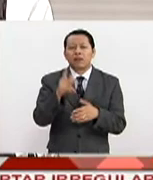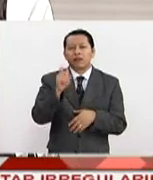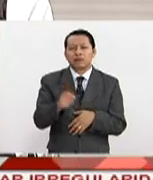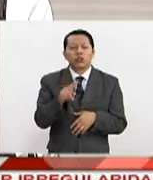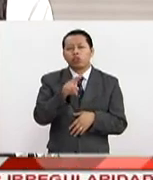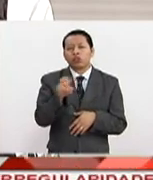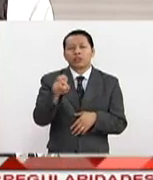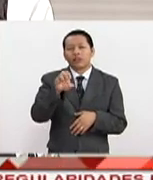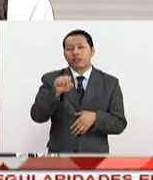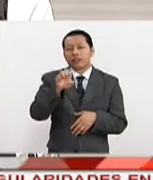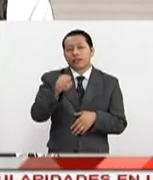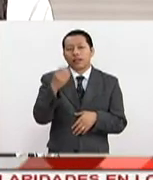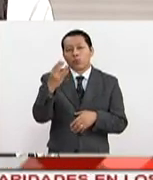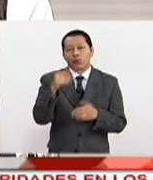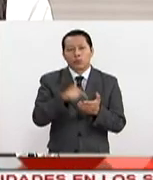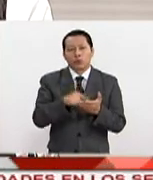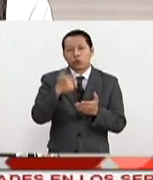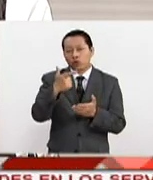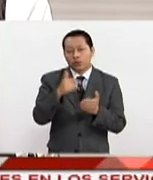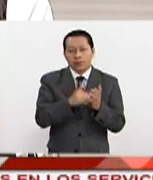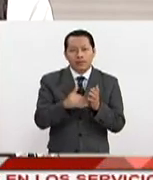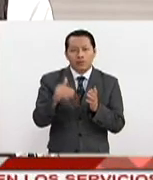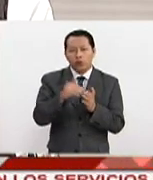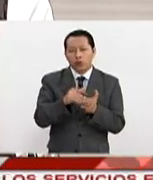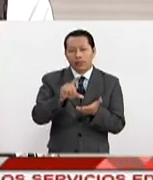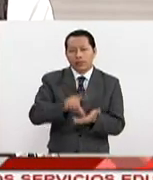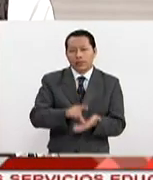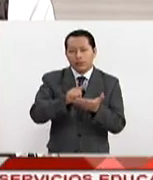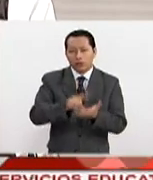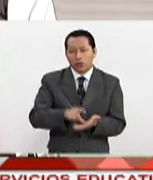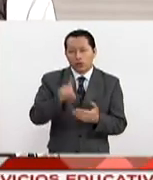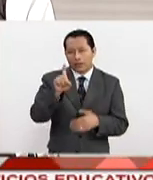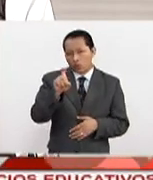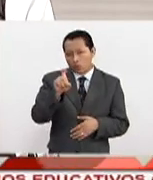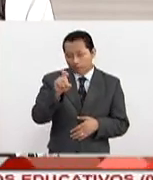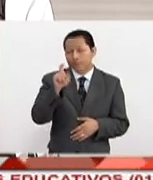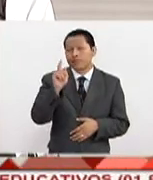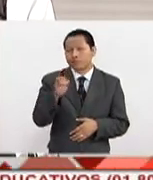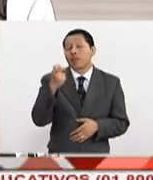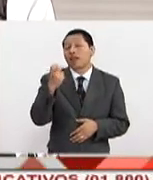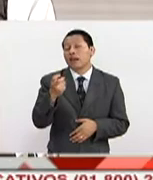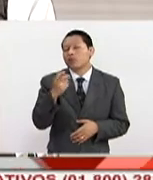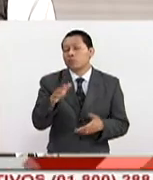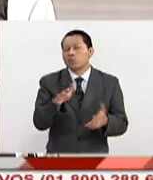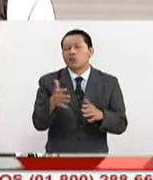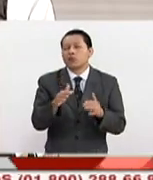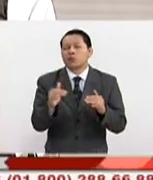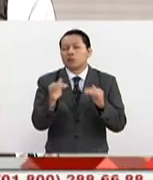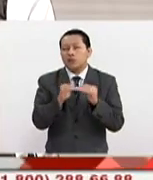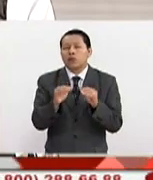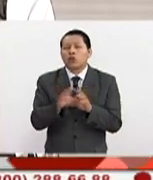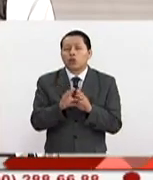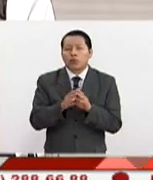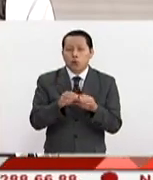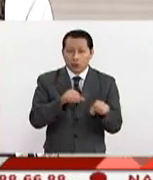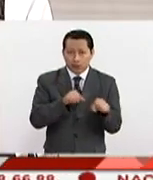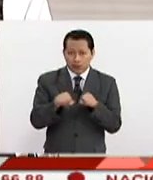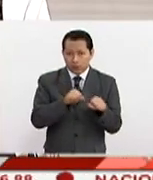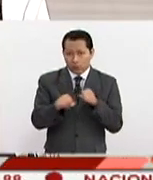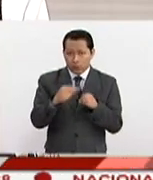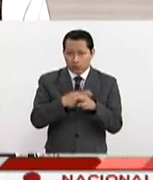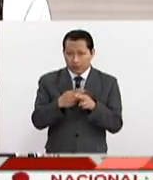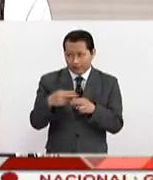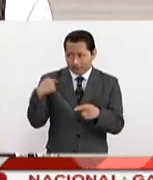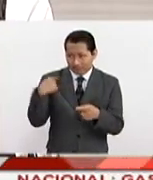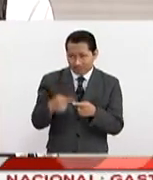de 264.7 millones de litros de agua. Ese es el equivalente a que a partir del temblor hasta